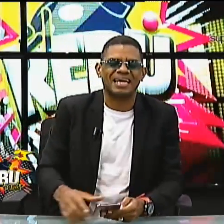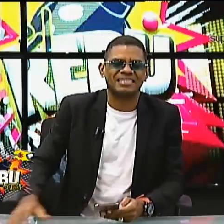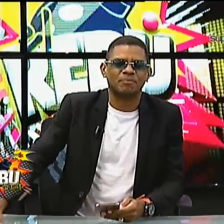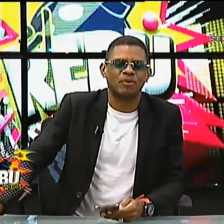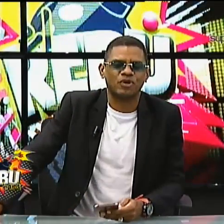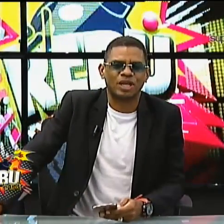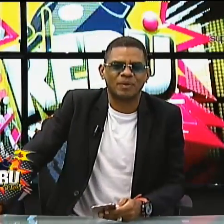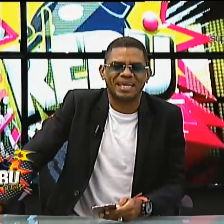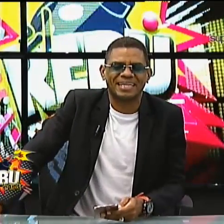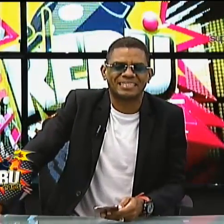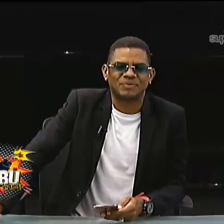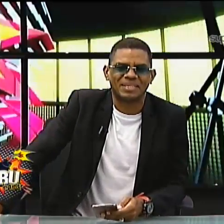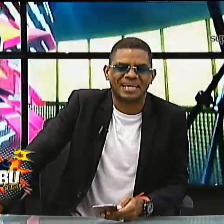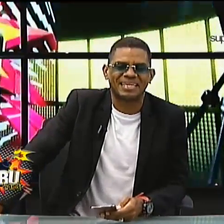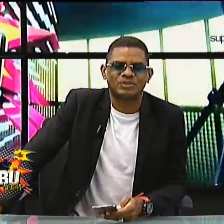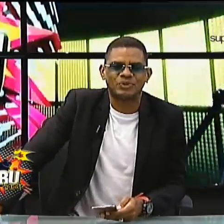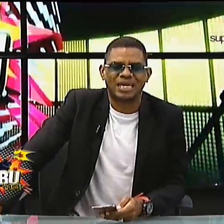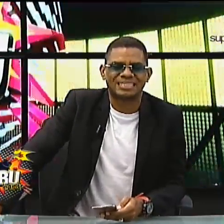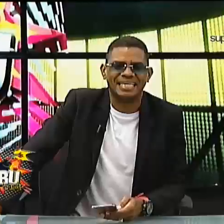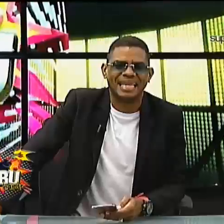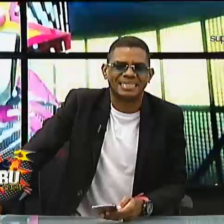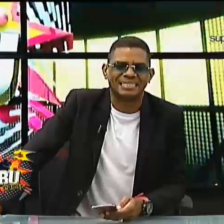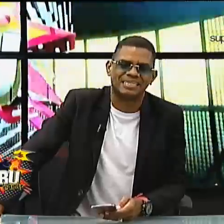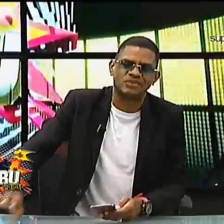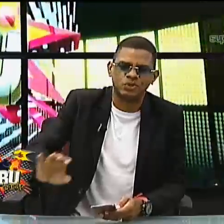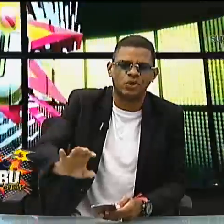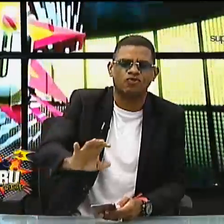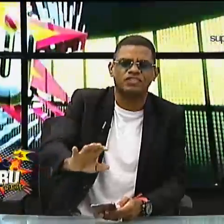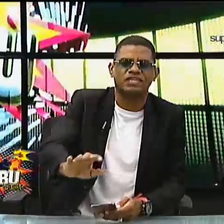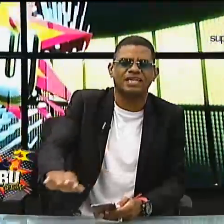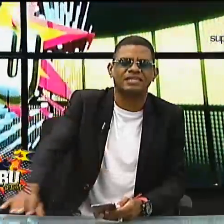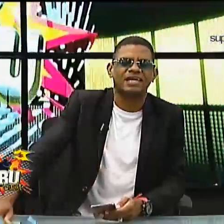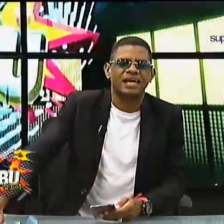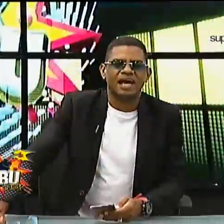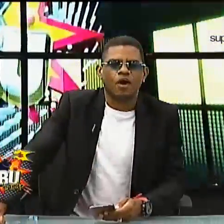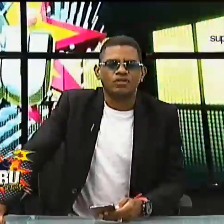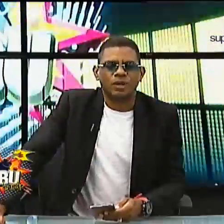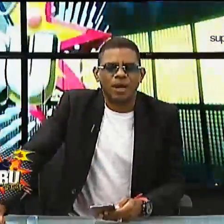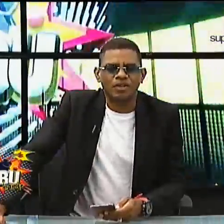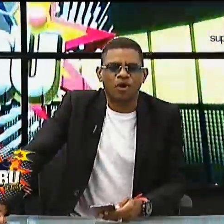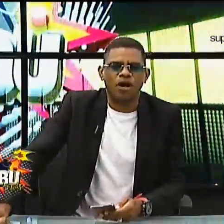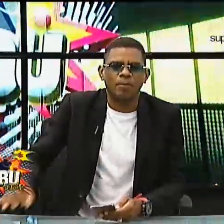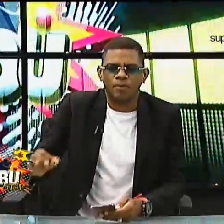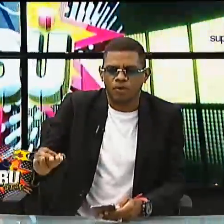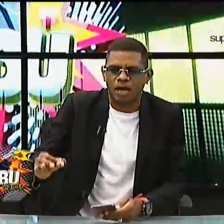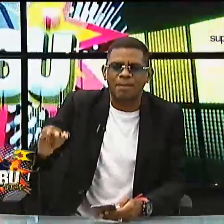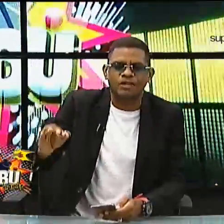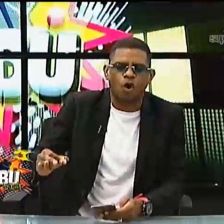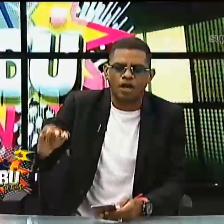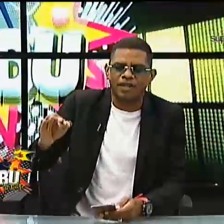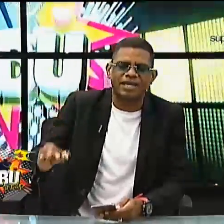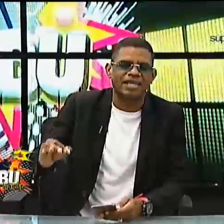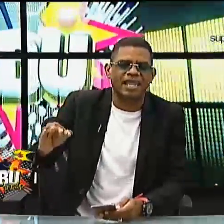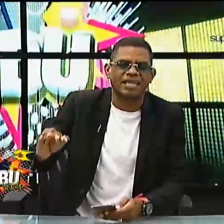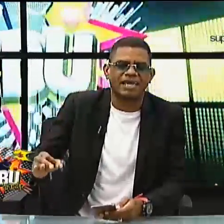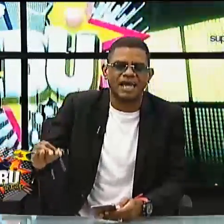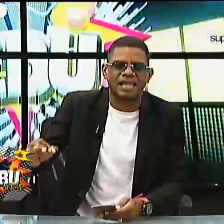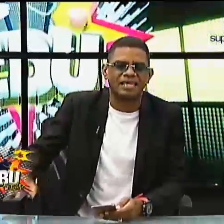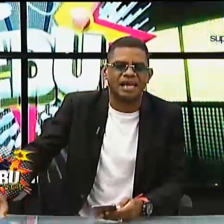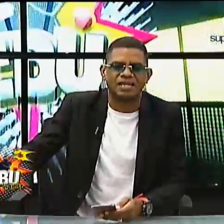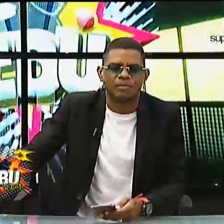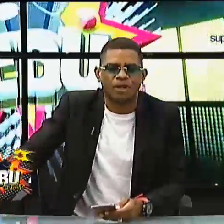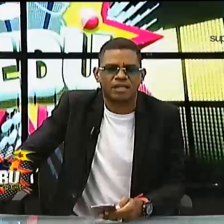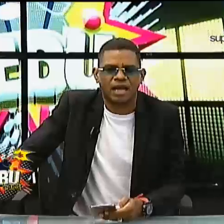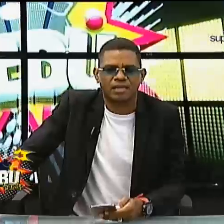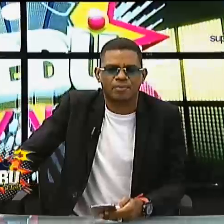muy buenas tardes el público televidente que se encuentra ahí en sus casitas y en sus oficinas observando el programa Toque de Queda de cada